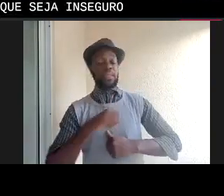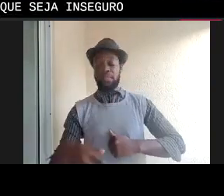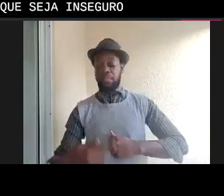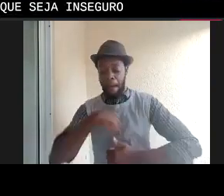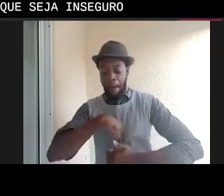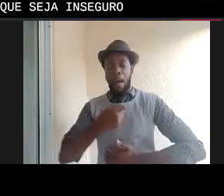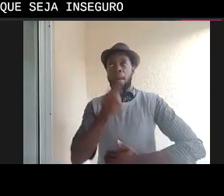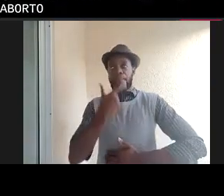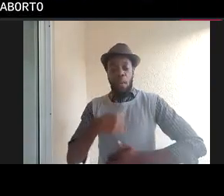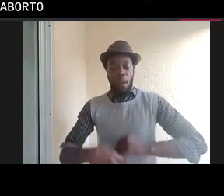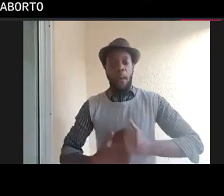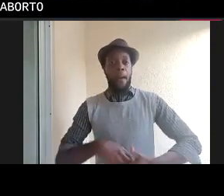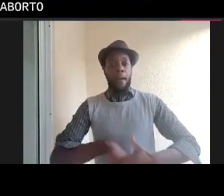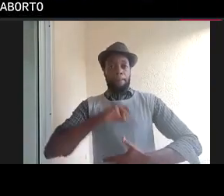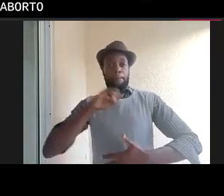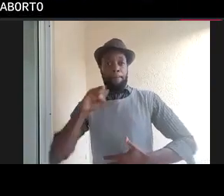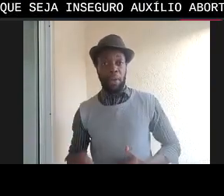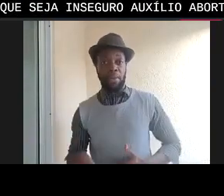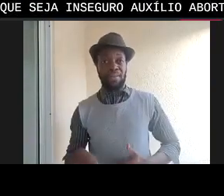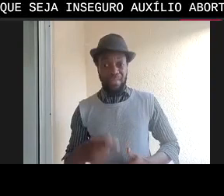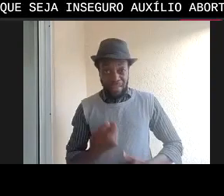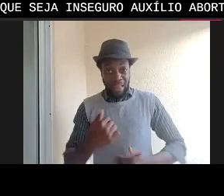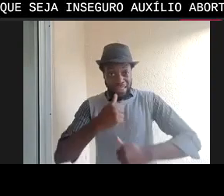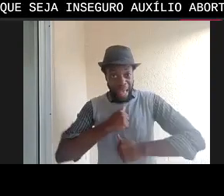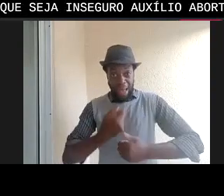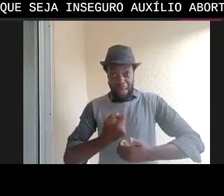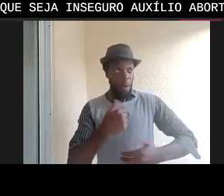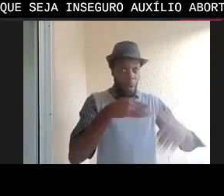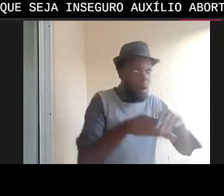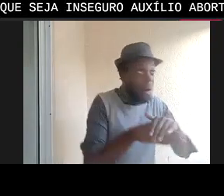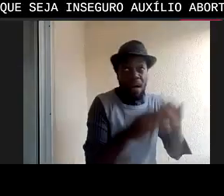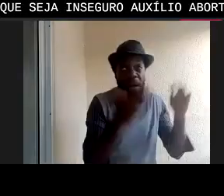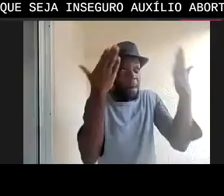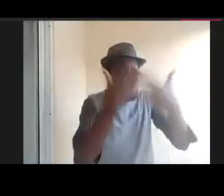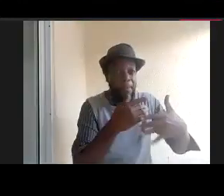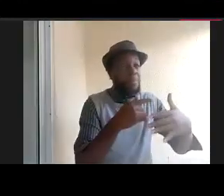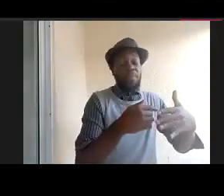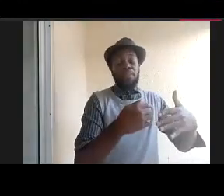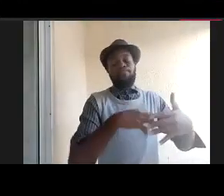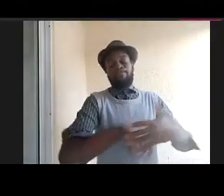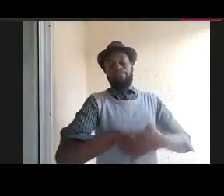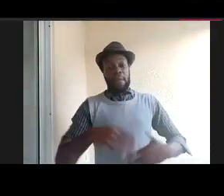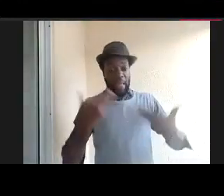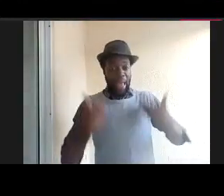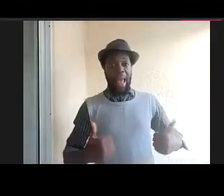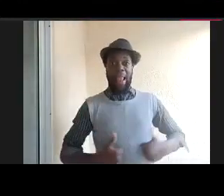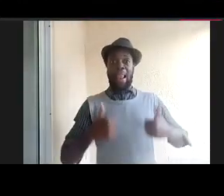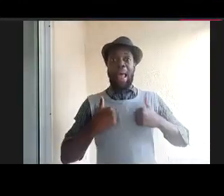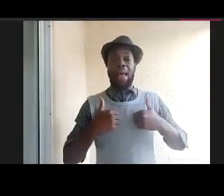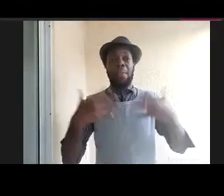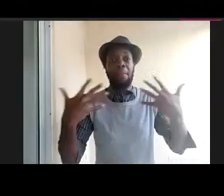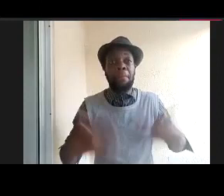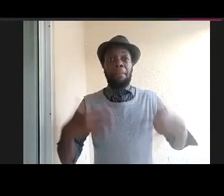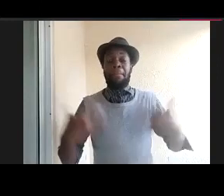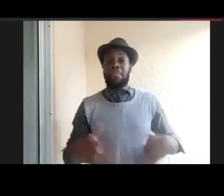aborto. Esto pone en grave riesgo la vida de la joven por el desconocimiento de todo lo